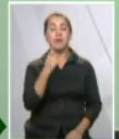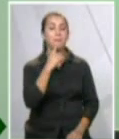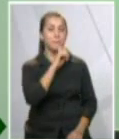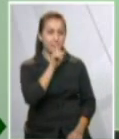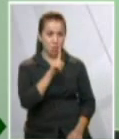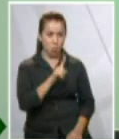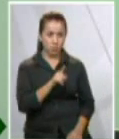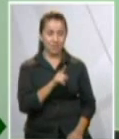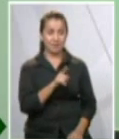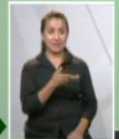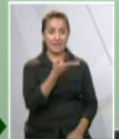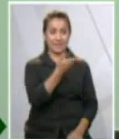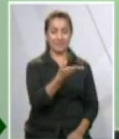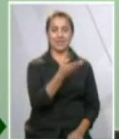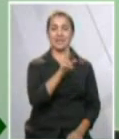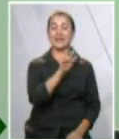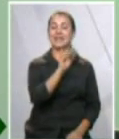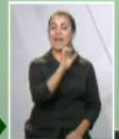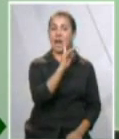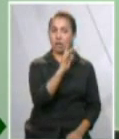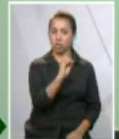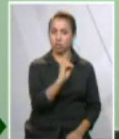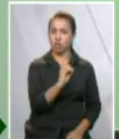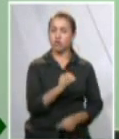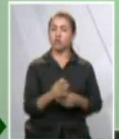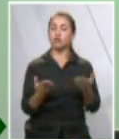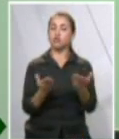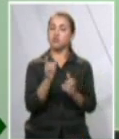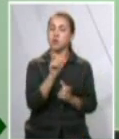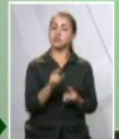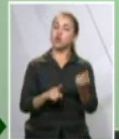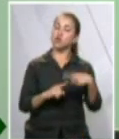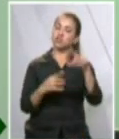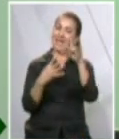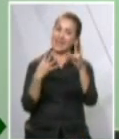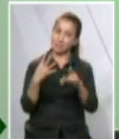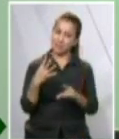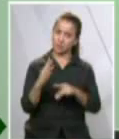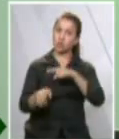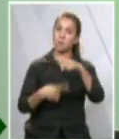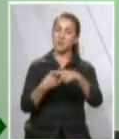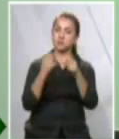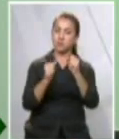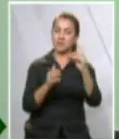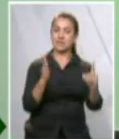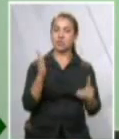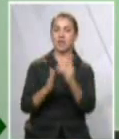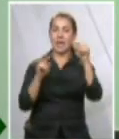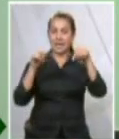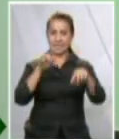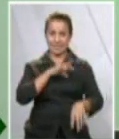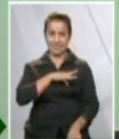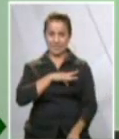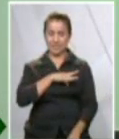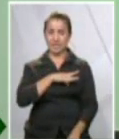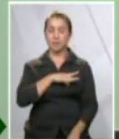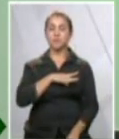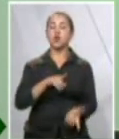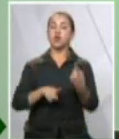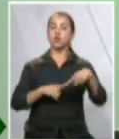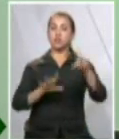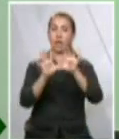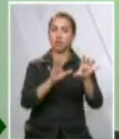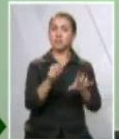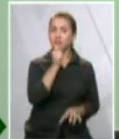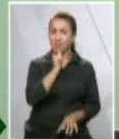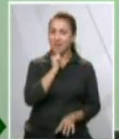Preguntarte, Ricardo, ¿cómo es? ¿Qué otros elementos más se han podido desarrollar también aquí en Chile? ¿Y qué otras cosas